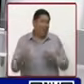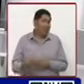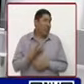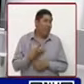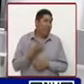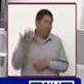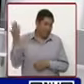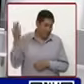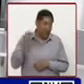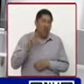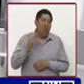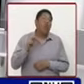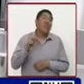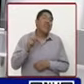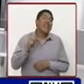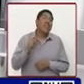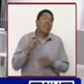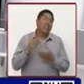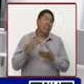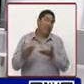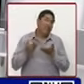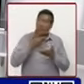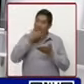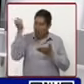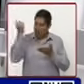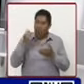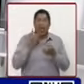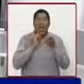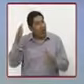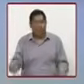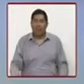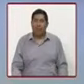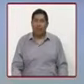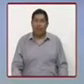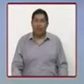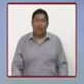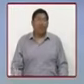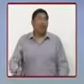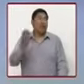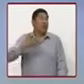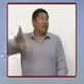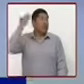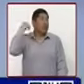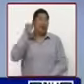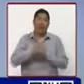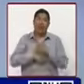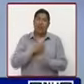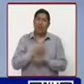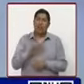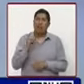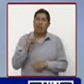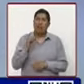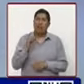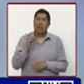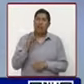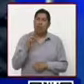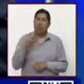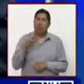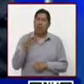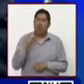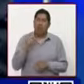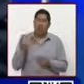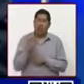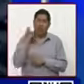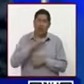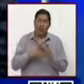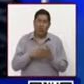contar ahora, es Juan Pablo Mamani, porque nos trae lo mejor del deporte. ¿Cómo? Unos años atrás te preguntaba por Marta, ¿no? Esa brazuca que ganaba